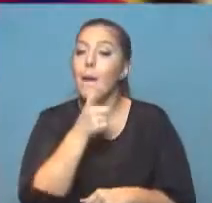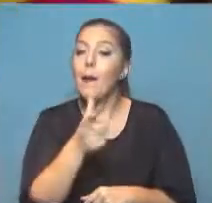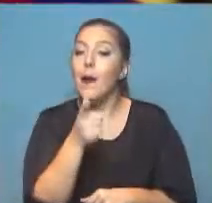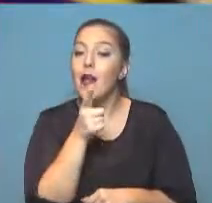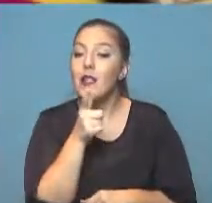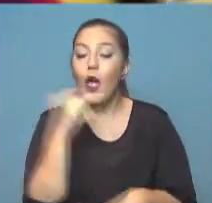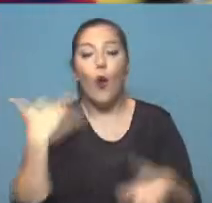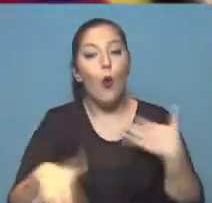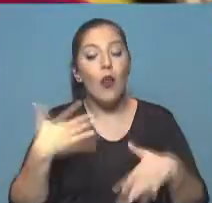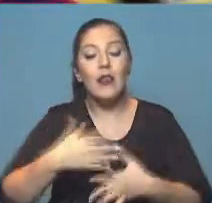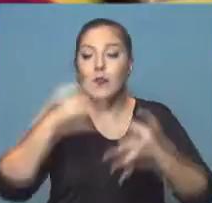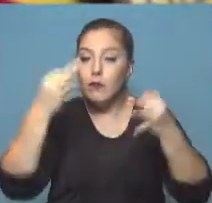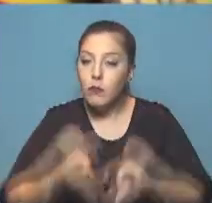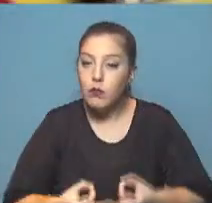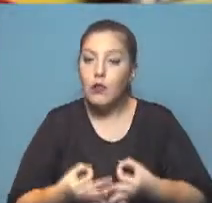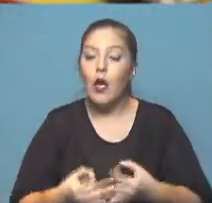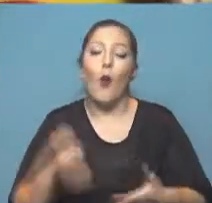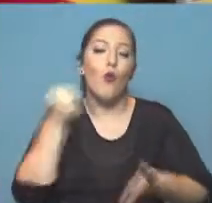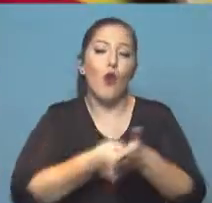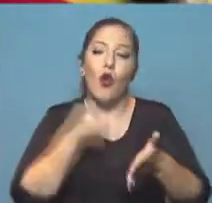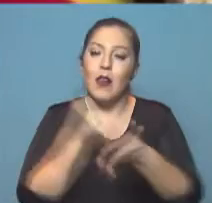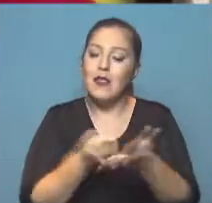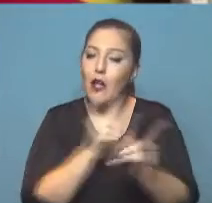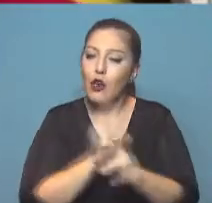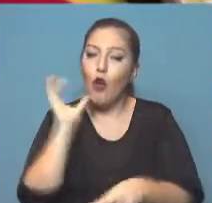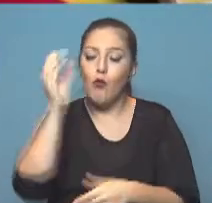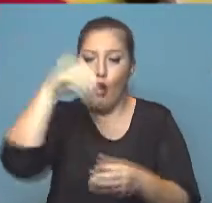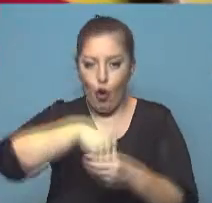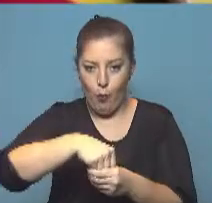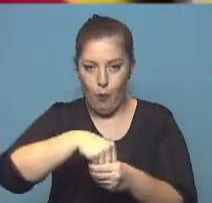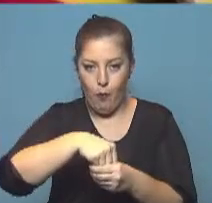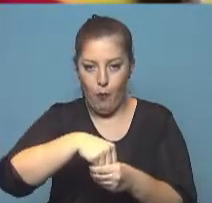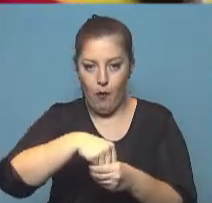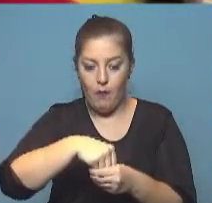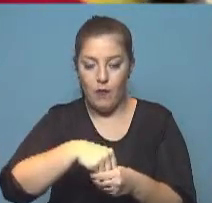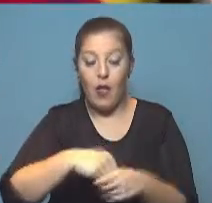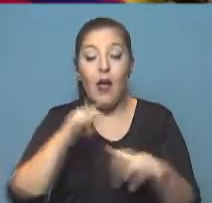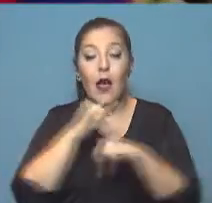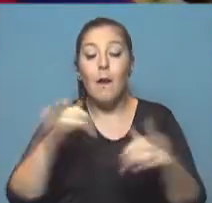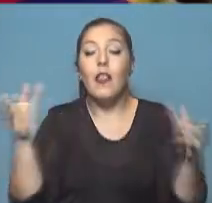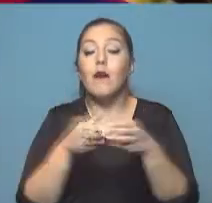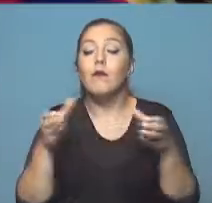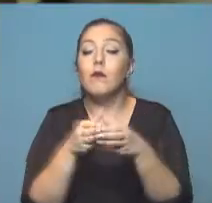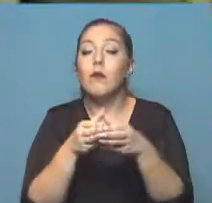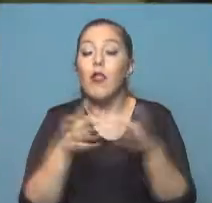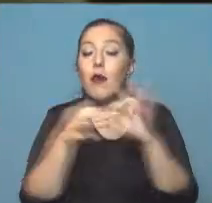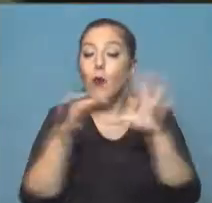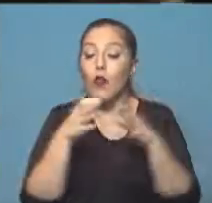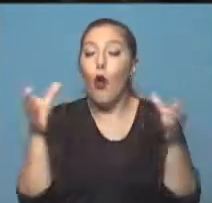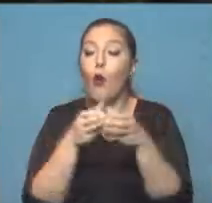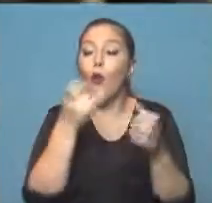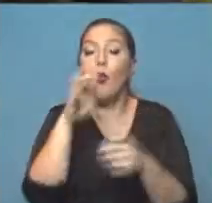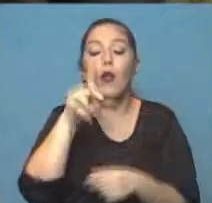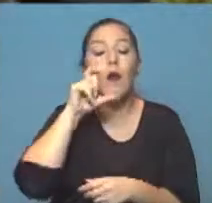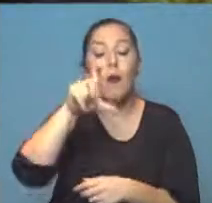es asegurar que no haya violencia en Colombia. La campaña del Centro Democrático, el partido de Uribe, aseguraba que